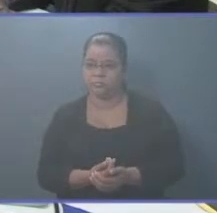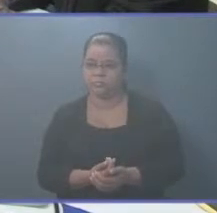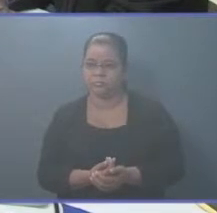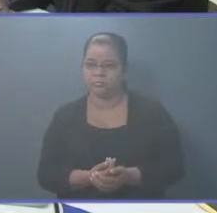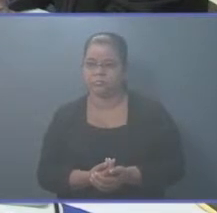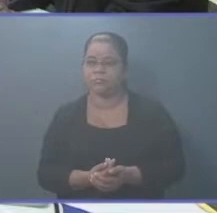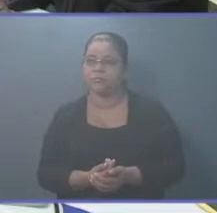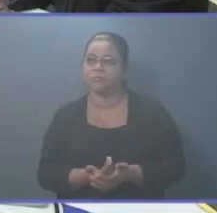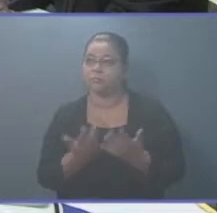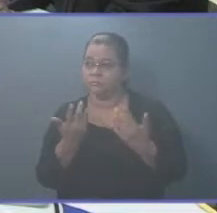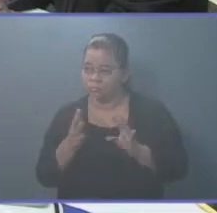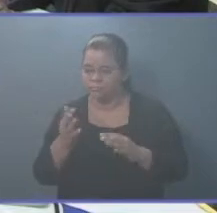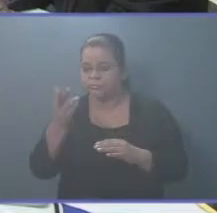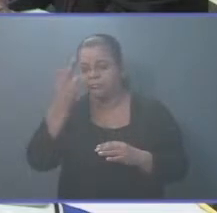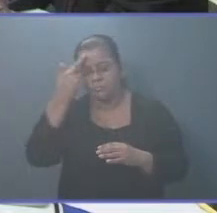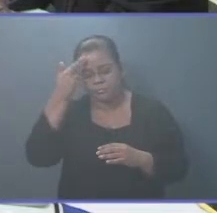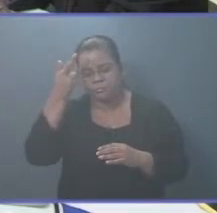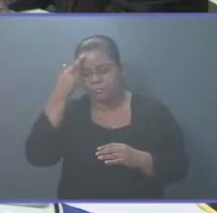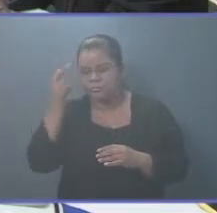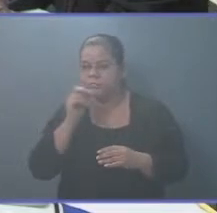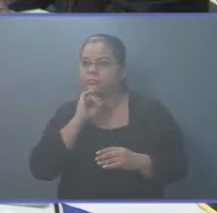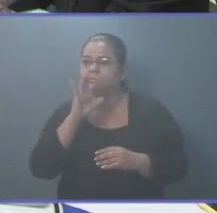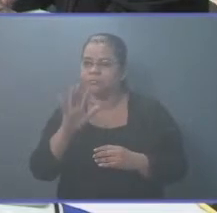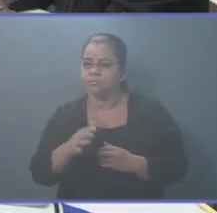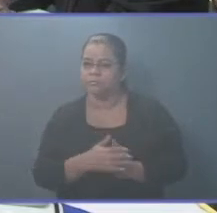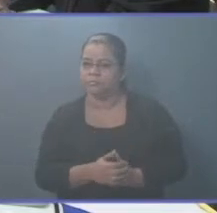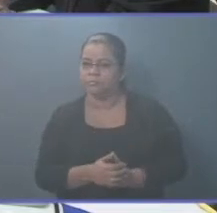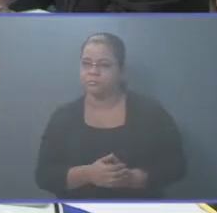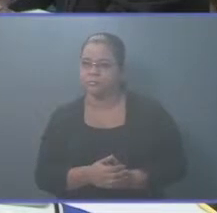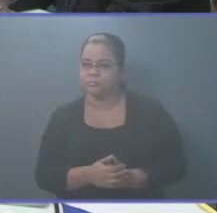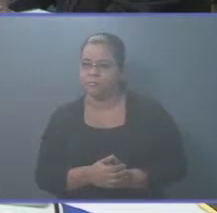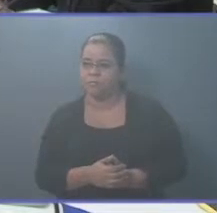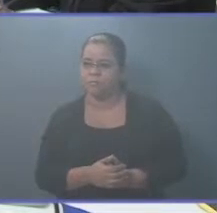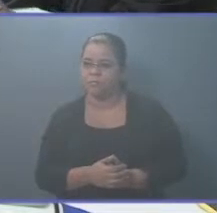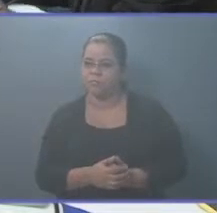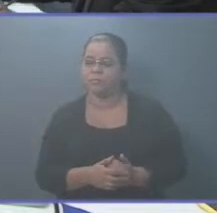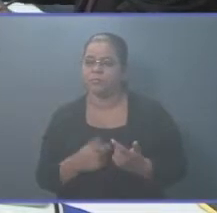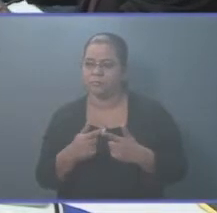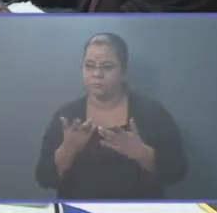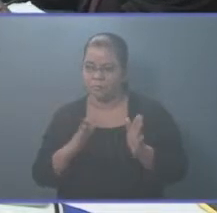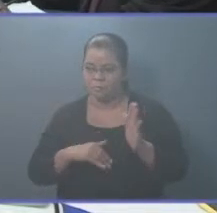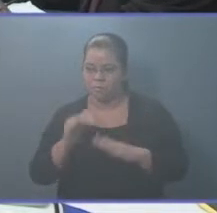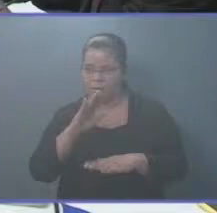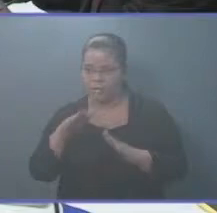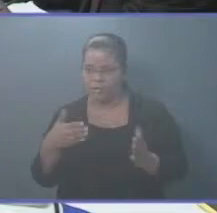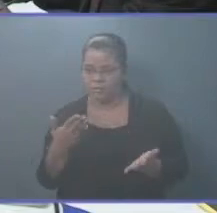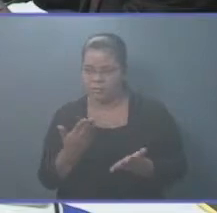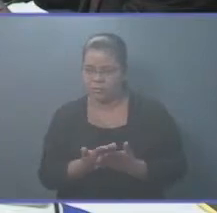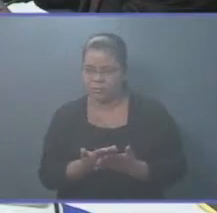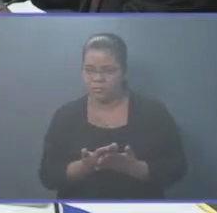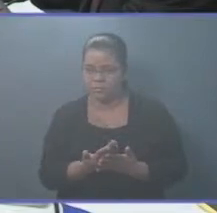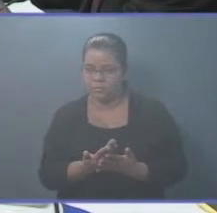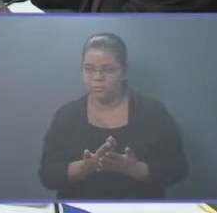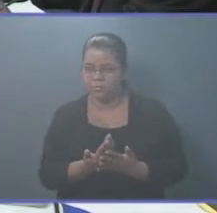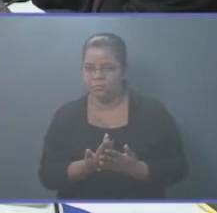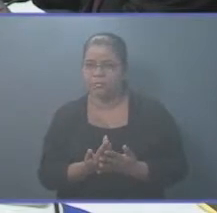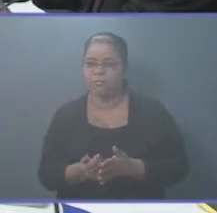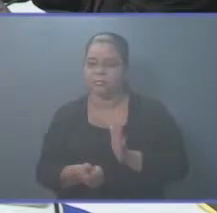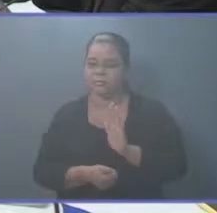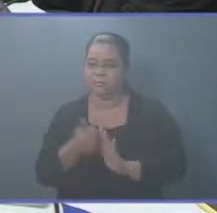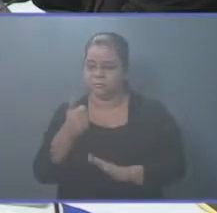tiene razón cuando refiere pues que ya el procedimiento de la flagrancia pues ya